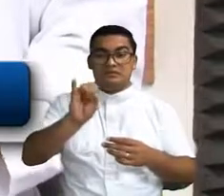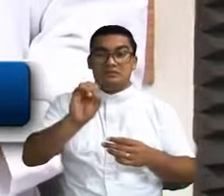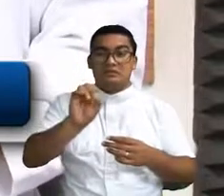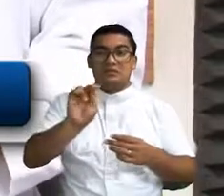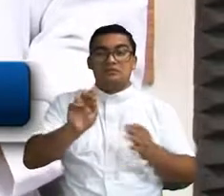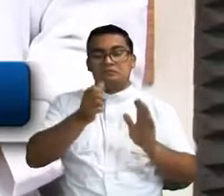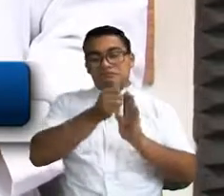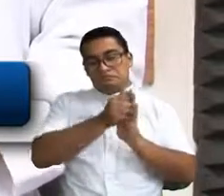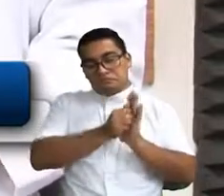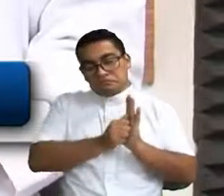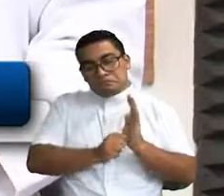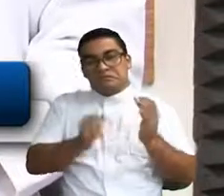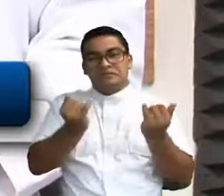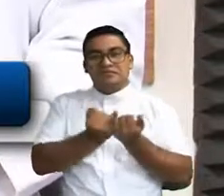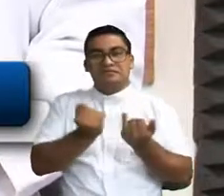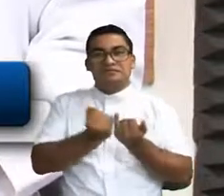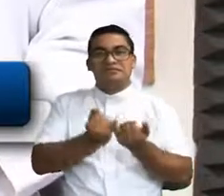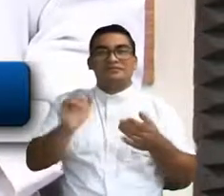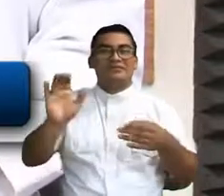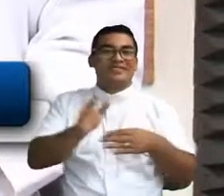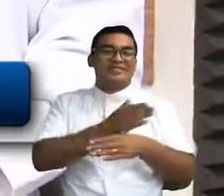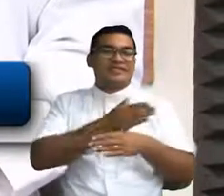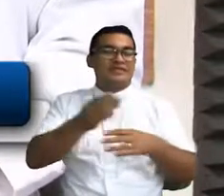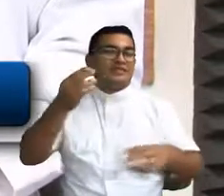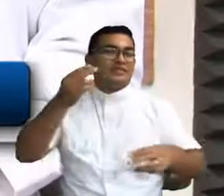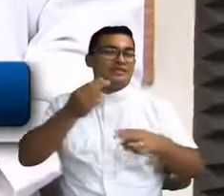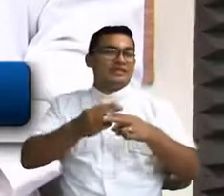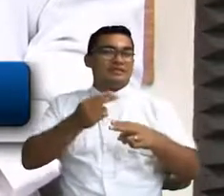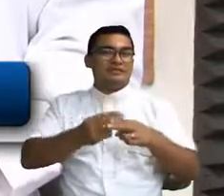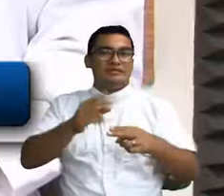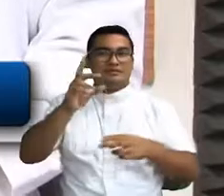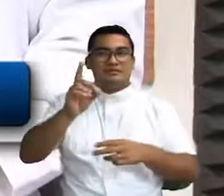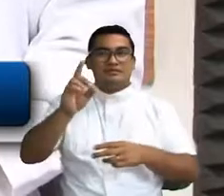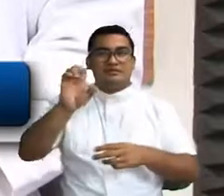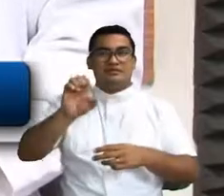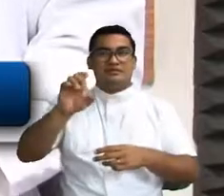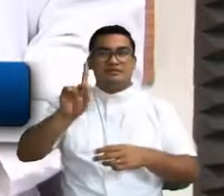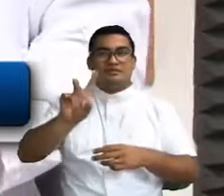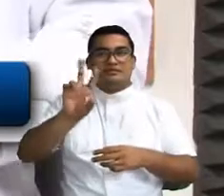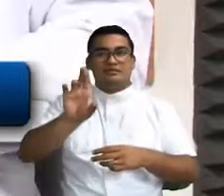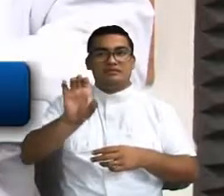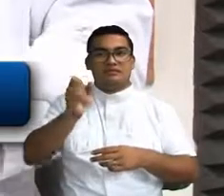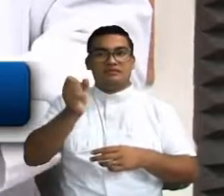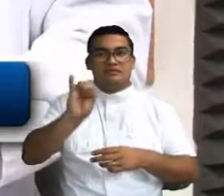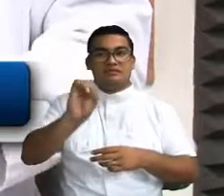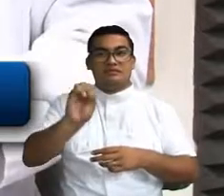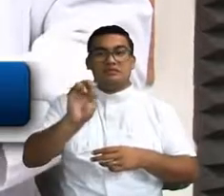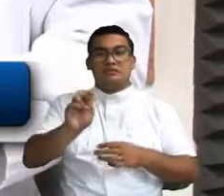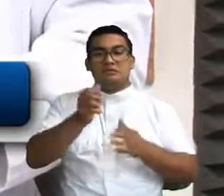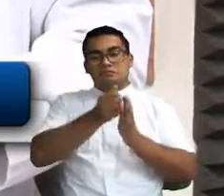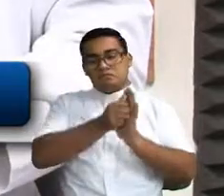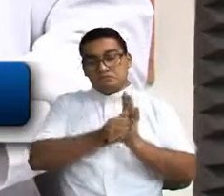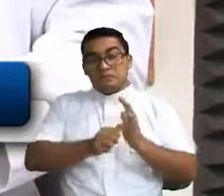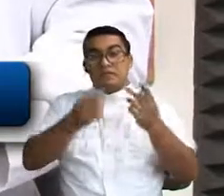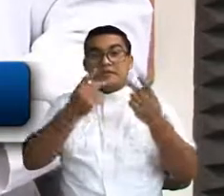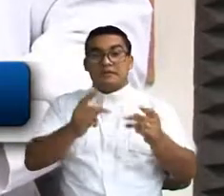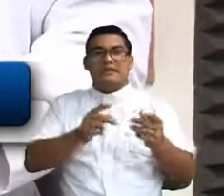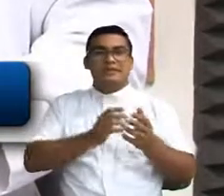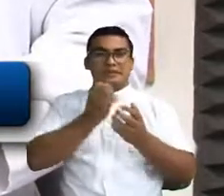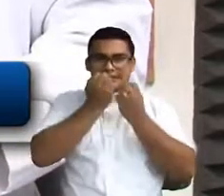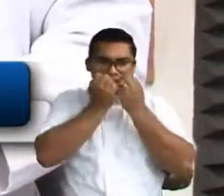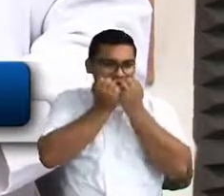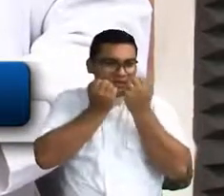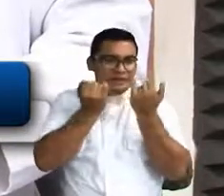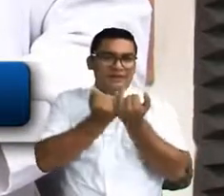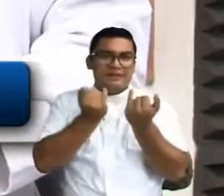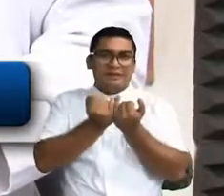ya otro trastorno. Hablar de la depresión ya otro trastorno, pero sí, la ansiedad es muy